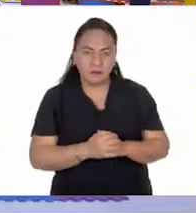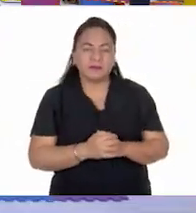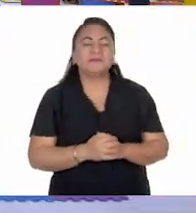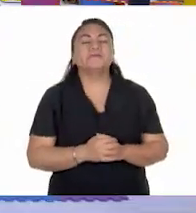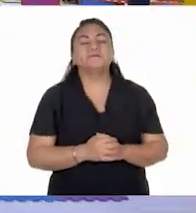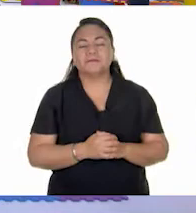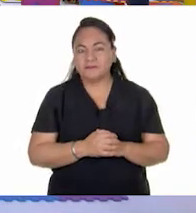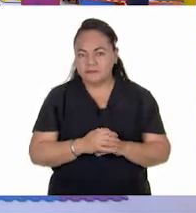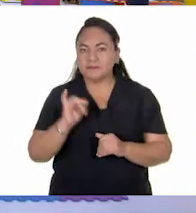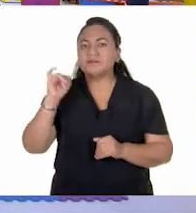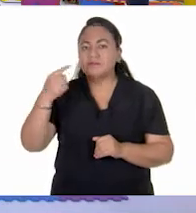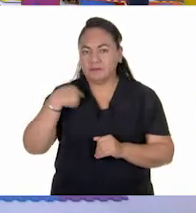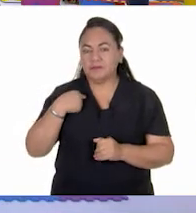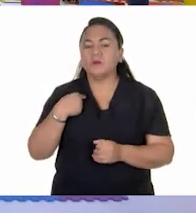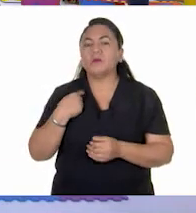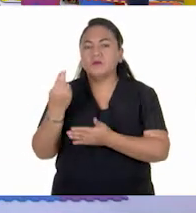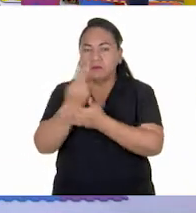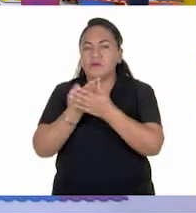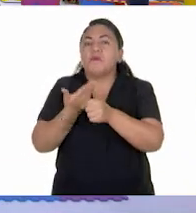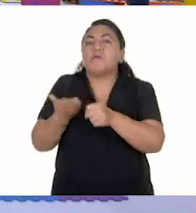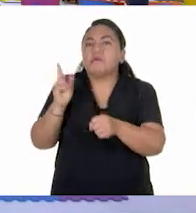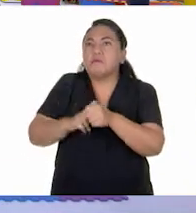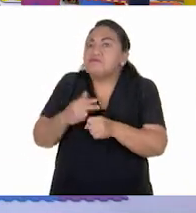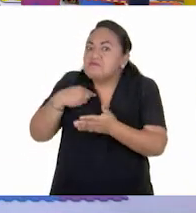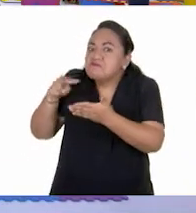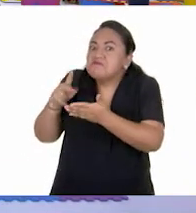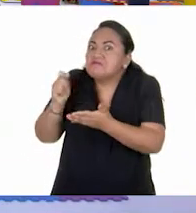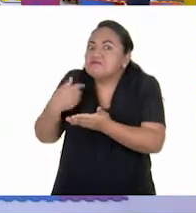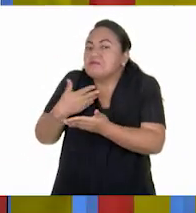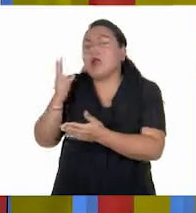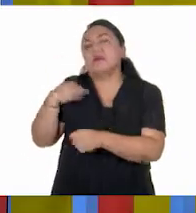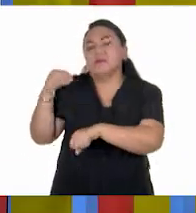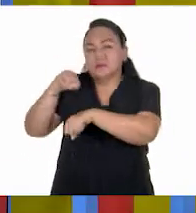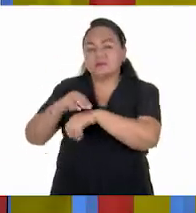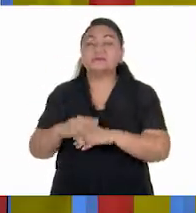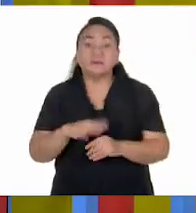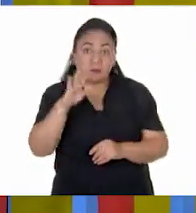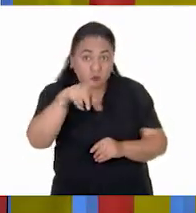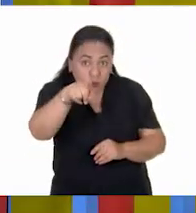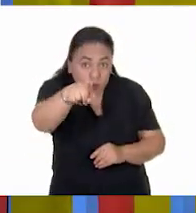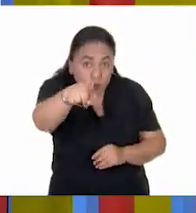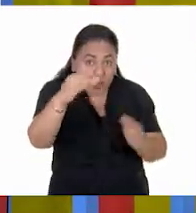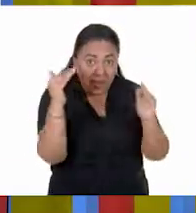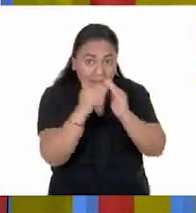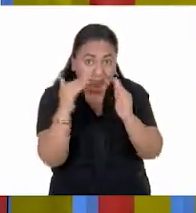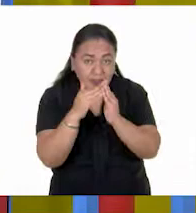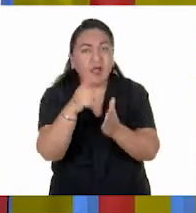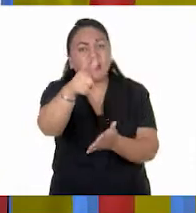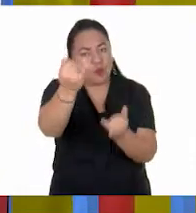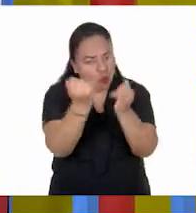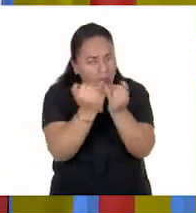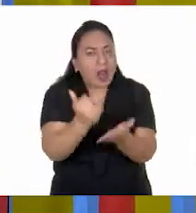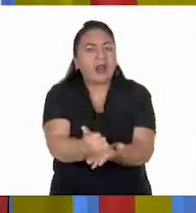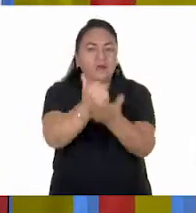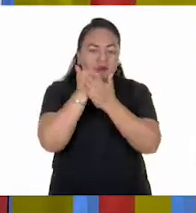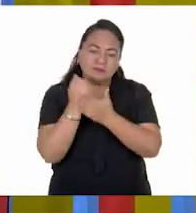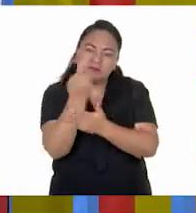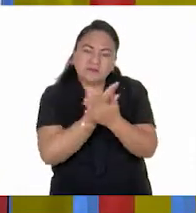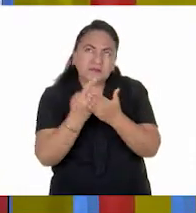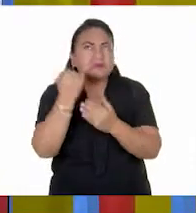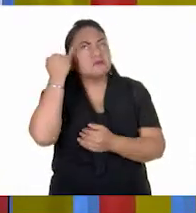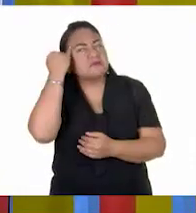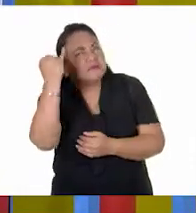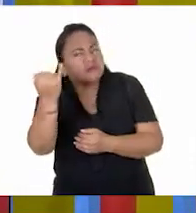Yo creo que yo voy a poner un hospital en este croquis porque no se ve que haya ninguno. Ustedes en casa, ayúdenme también a dibujar